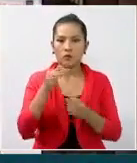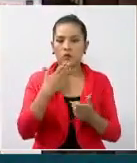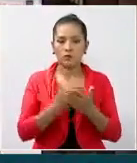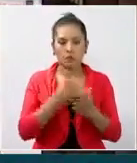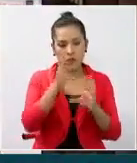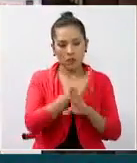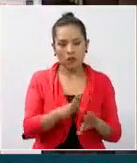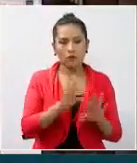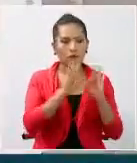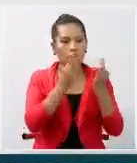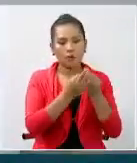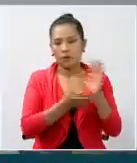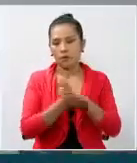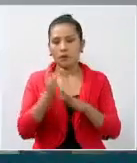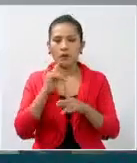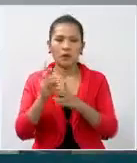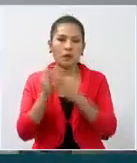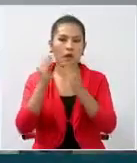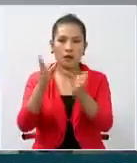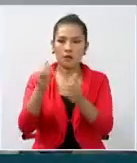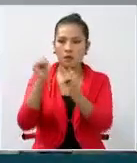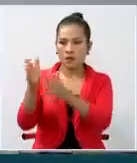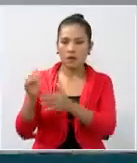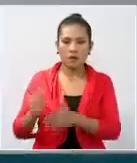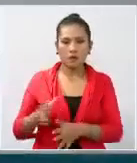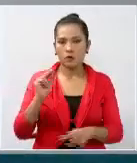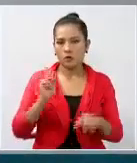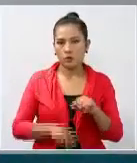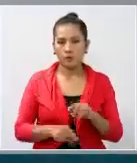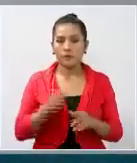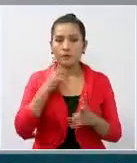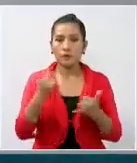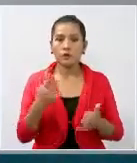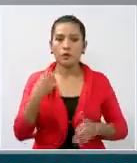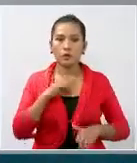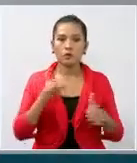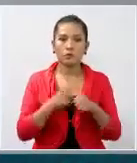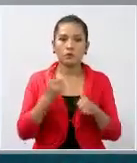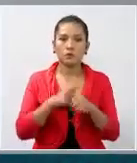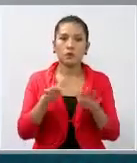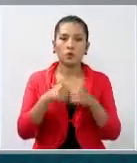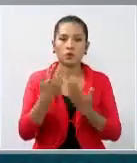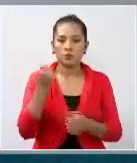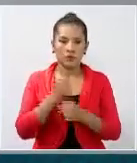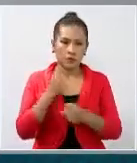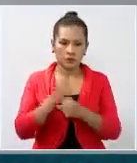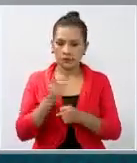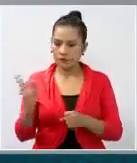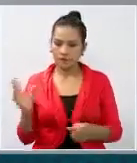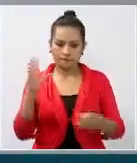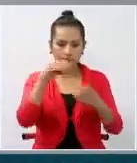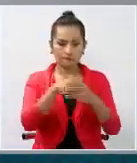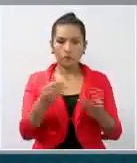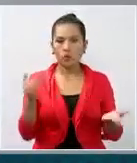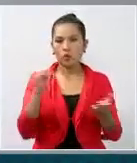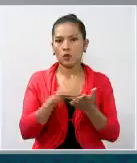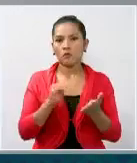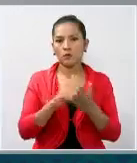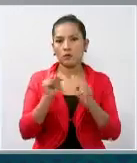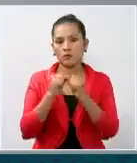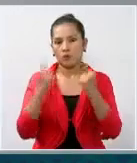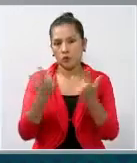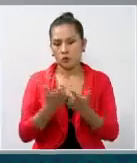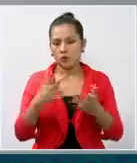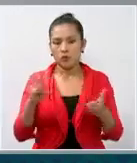que salgan de su núcleo familiar. El primer elemento es cómo trabajamos la reintegración familiar, porque más del 80%, y eso se ha demostrado por